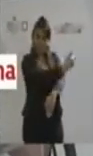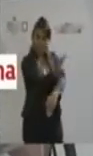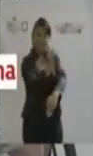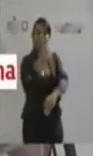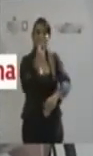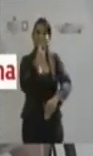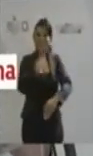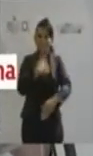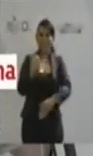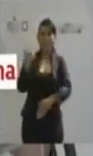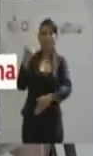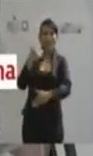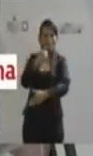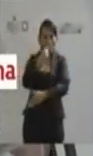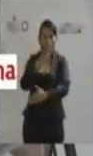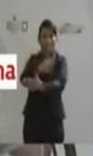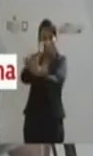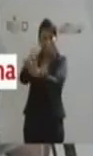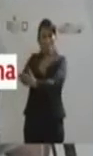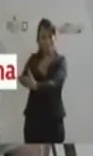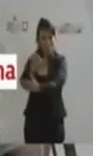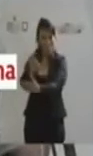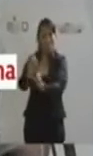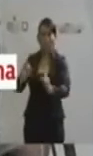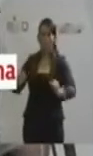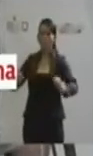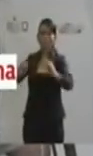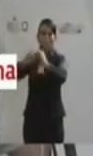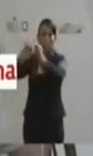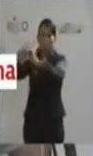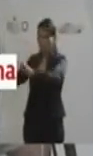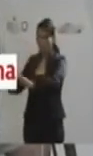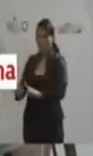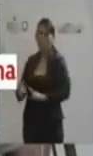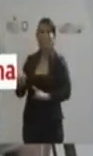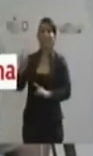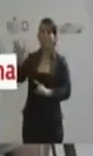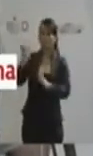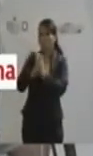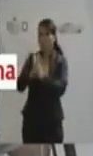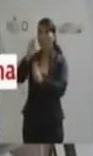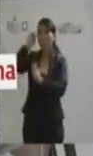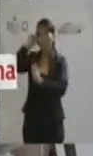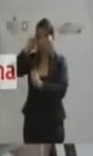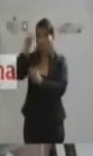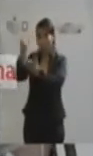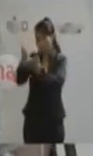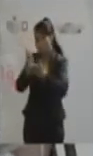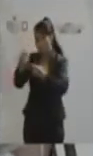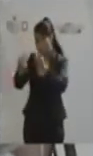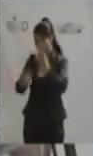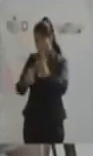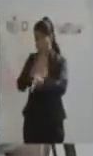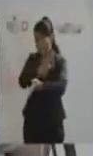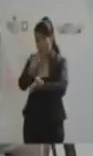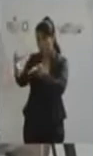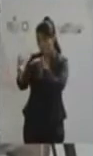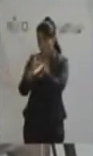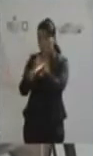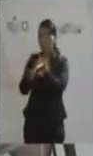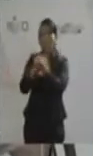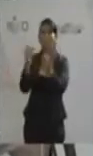donde si va a las instituciones había un servicio y querían atenderme y resolver el asunto no nada más